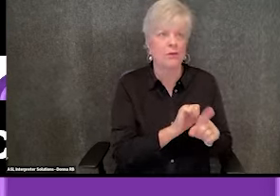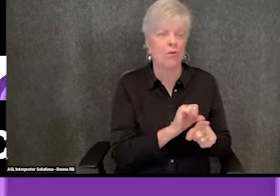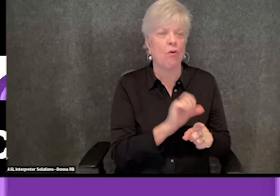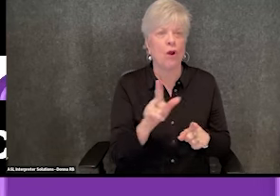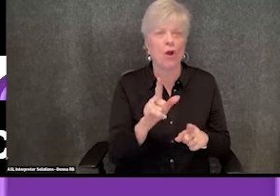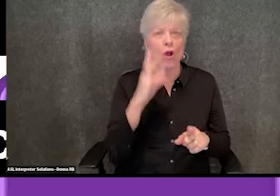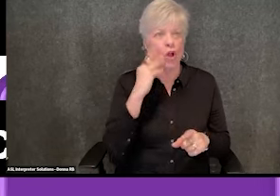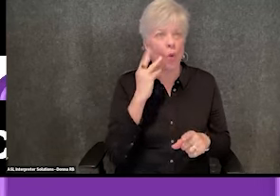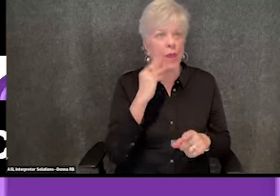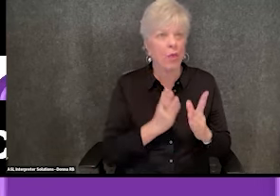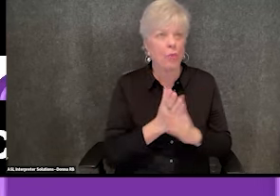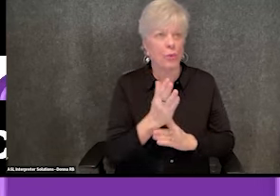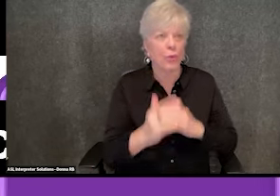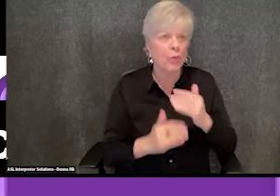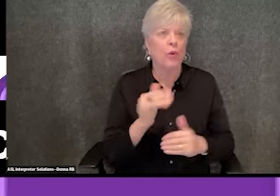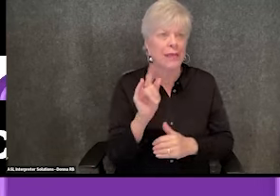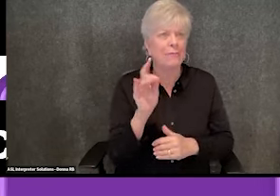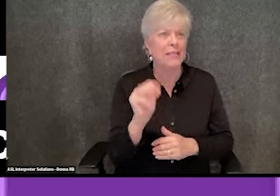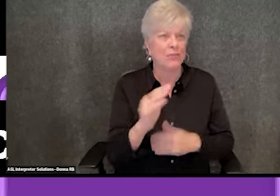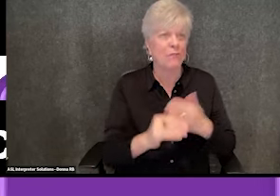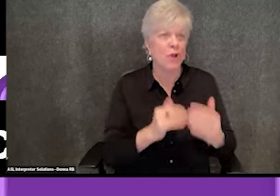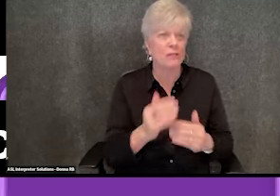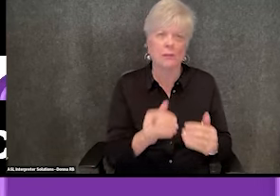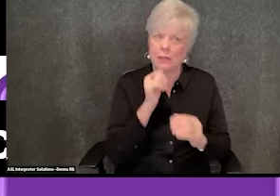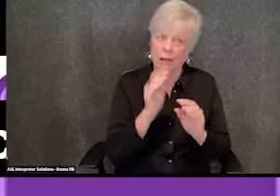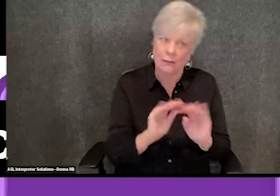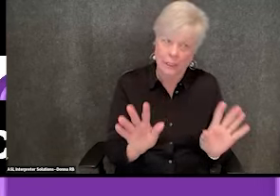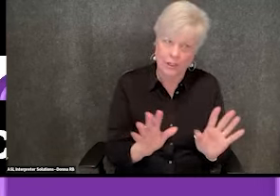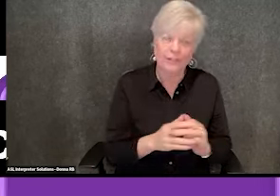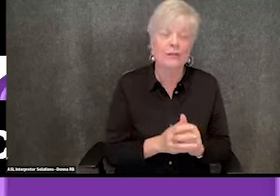coordinar citas o pasar por procesos,